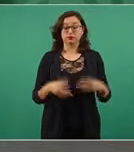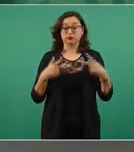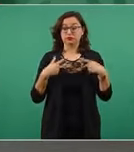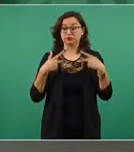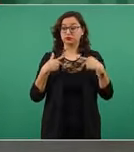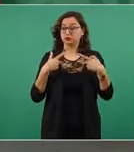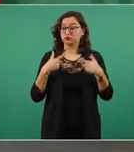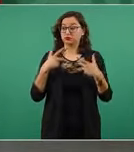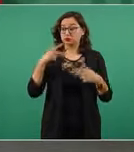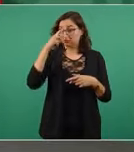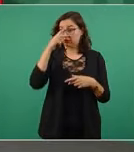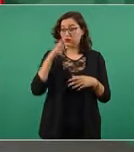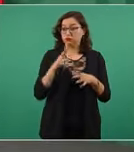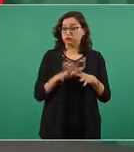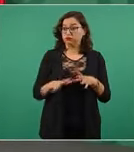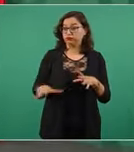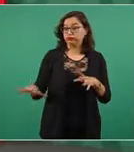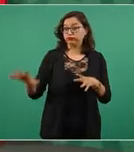millones de mexicanos.